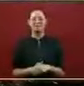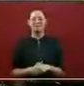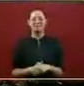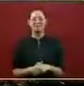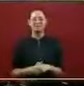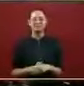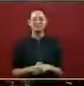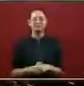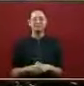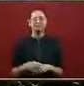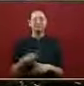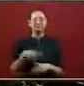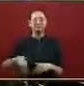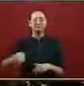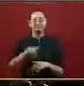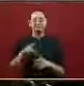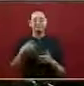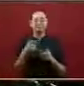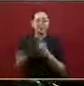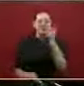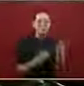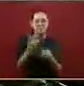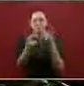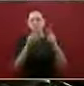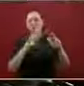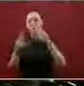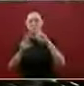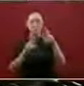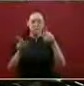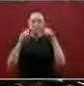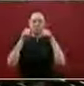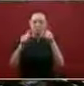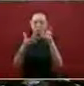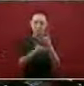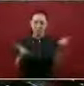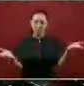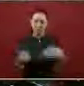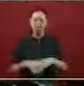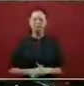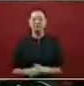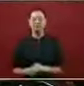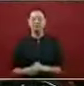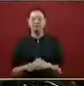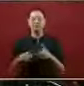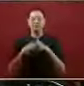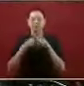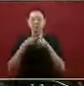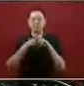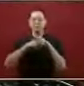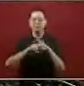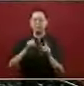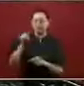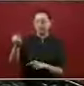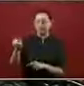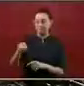dedicamos a contestar preguntas de ustedes. Empezamos con...